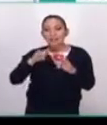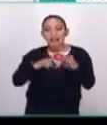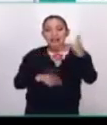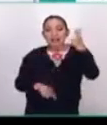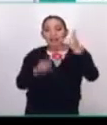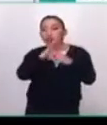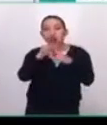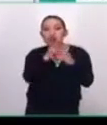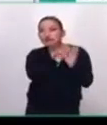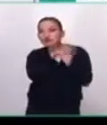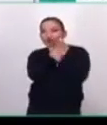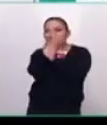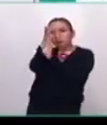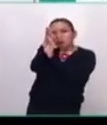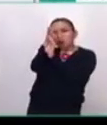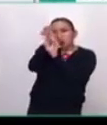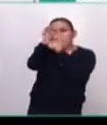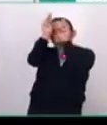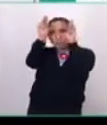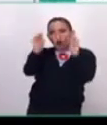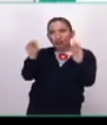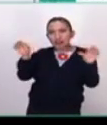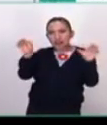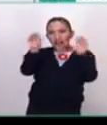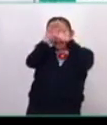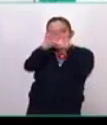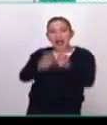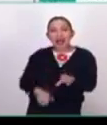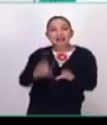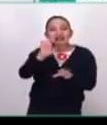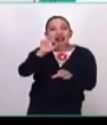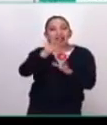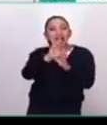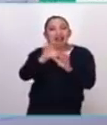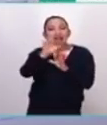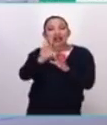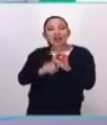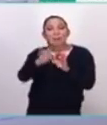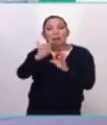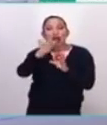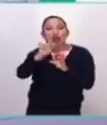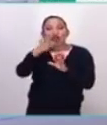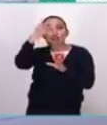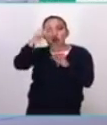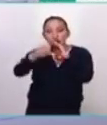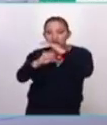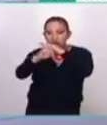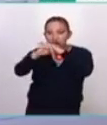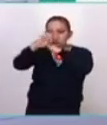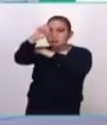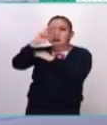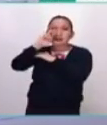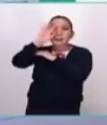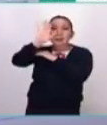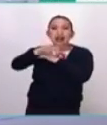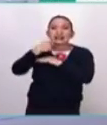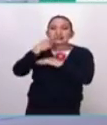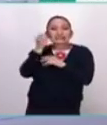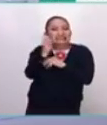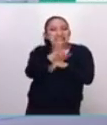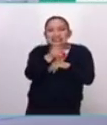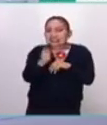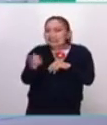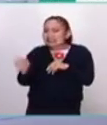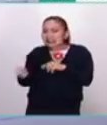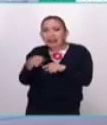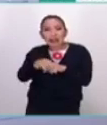todos apuntan a una montaña que es Cerro El Pelón, donde el sol va a salir. Entonces pareciera que nos están hablando de